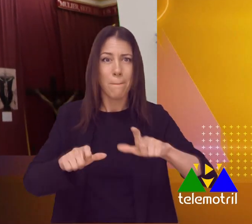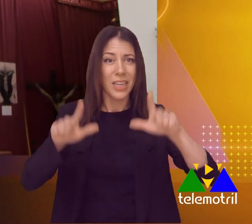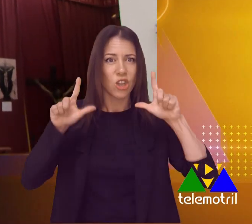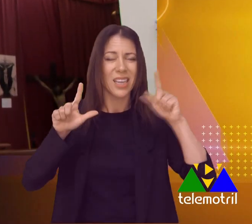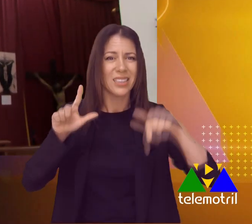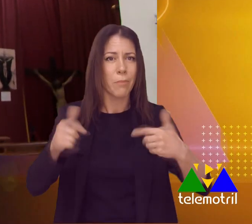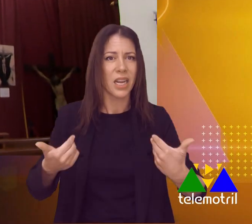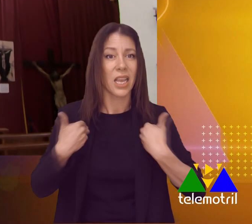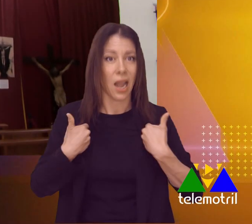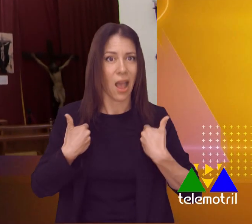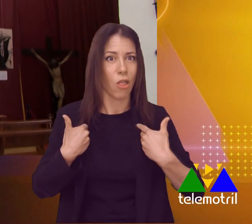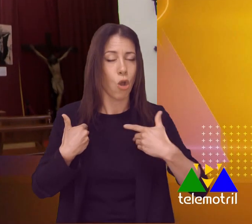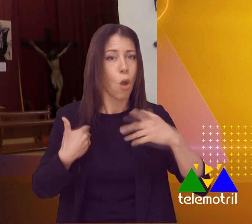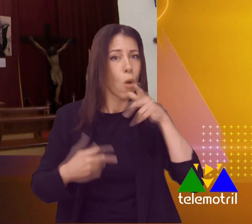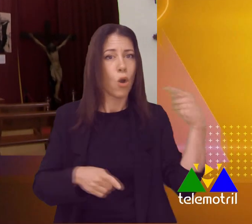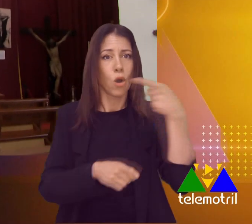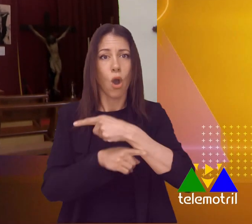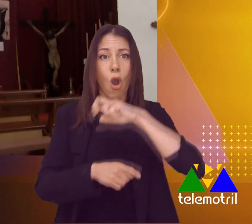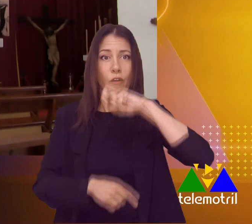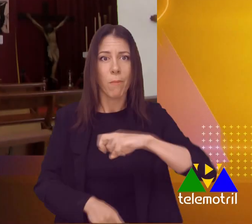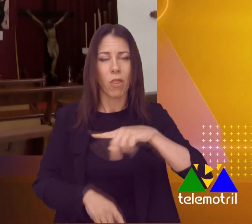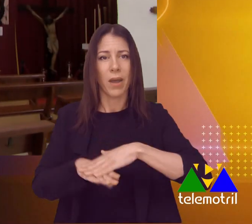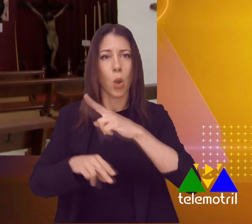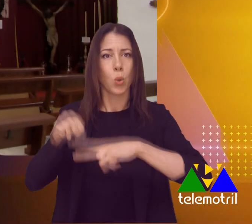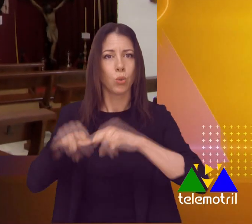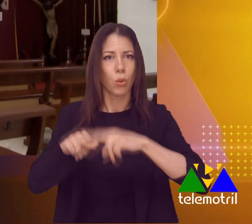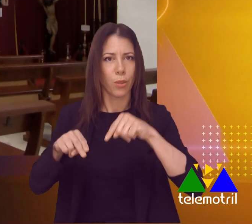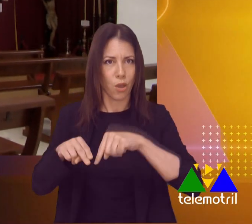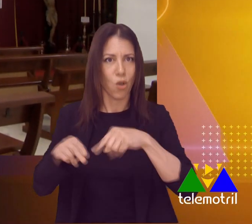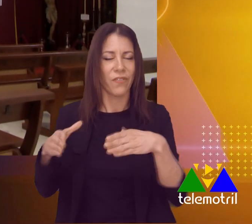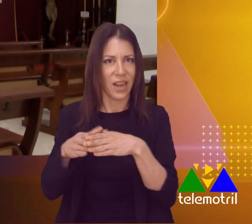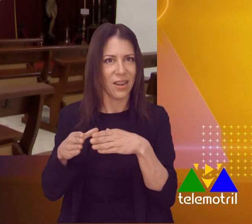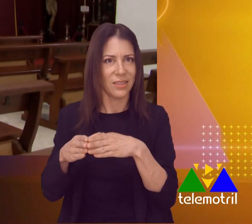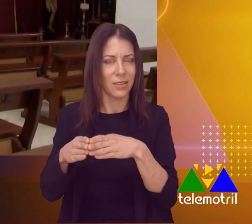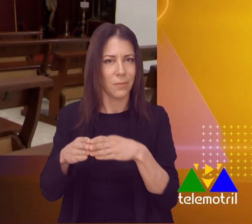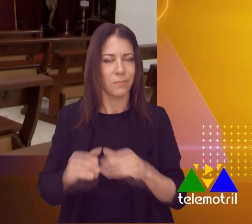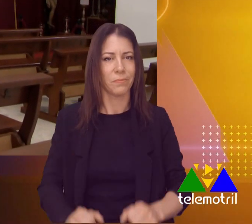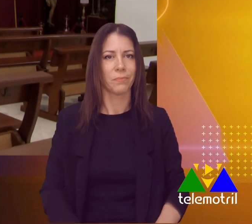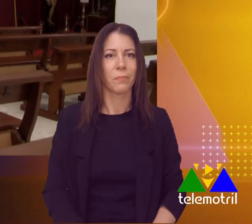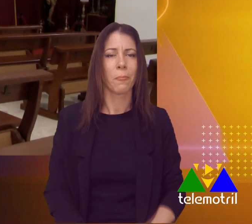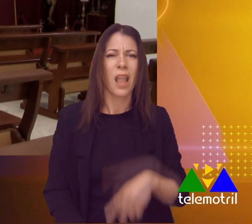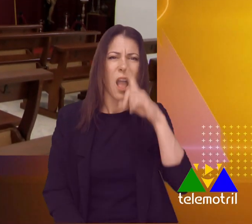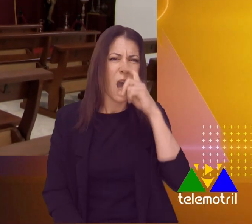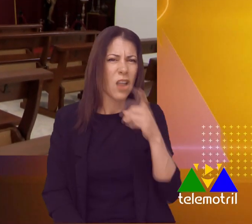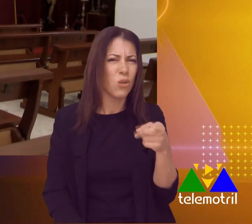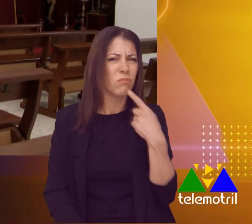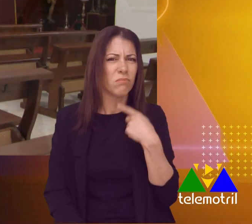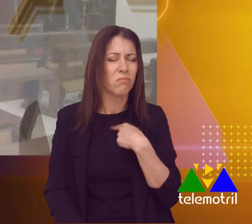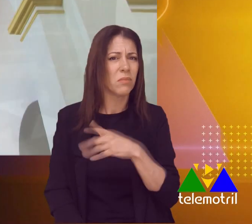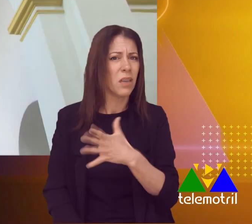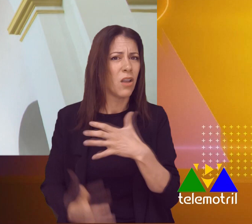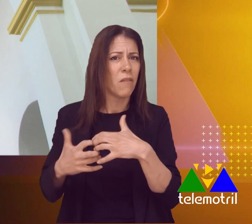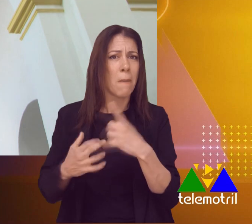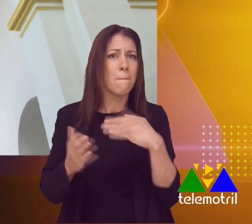encargado por parte del arzobispado de la construcción de la iglesia. ¿Qué año estamos hablando entonces cuando ya se